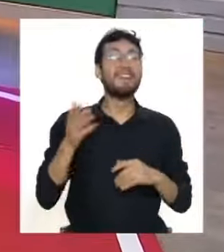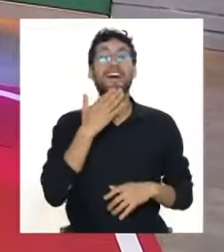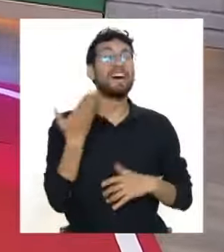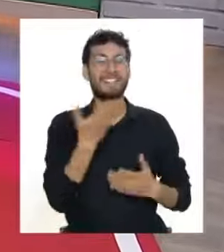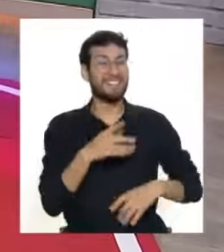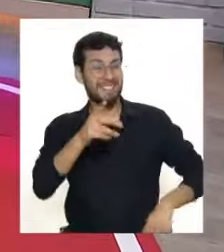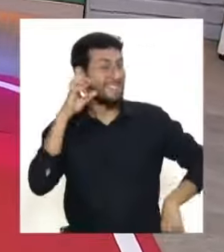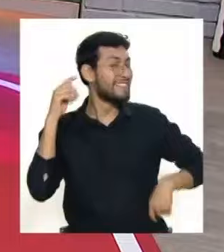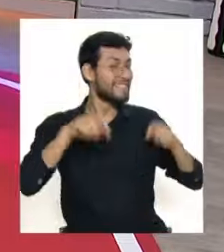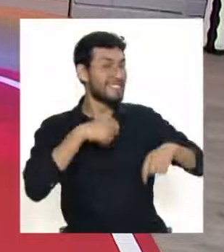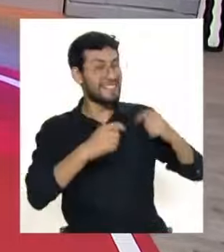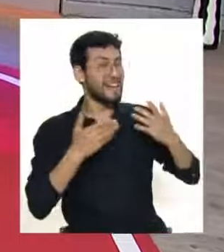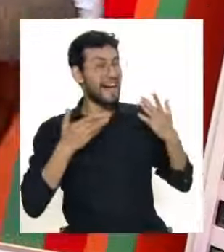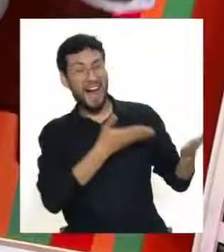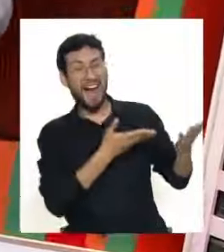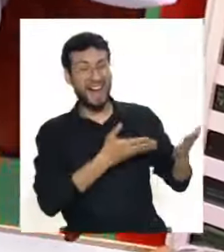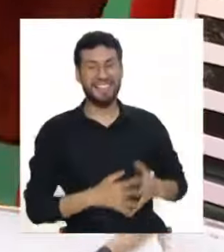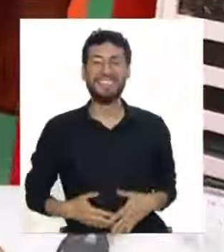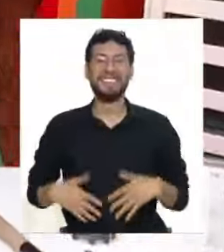querido